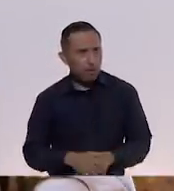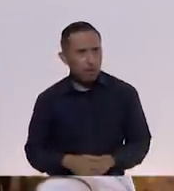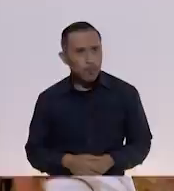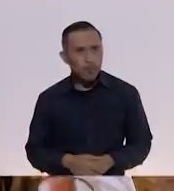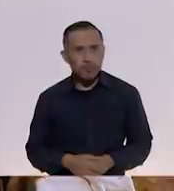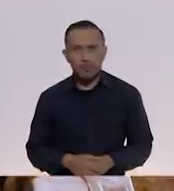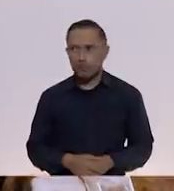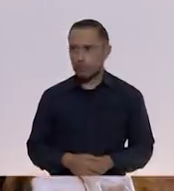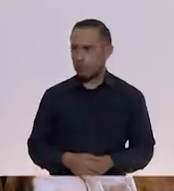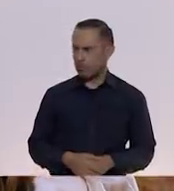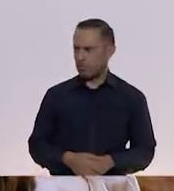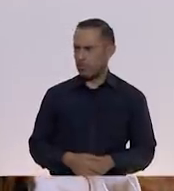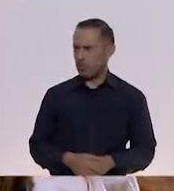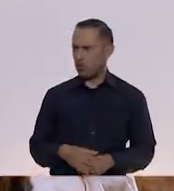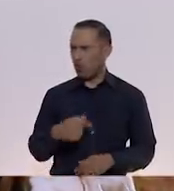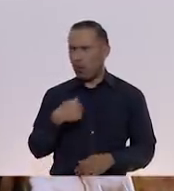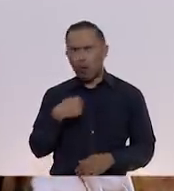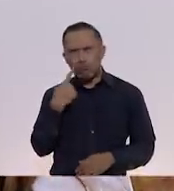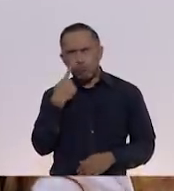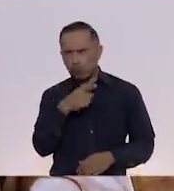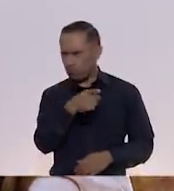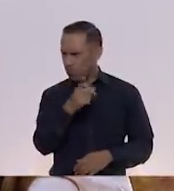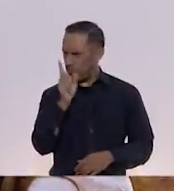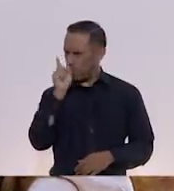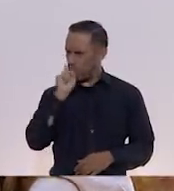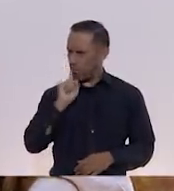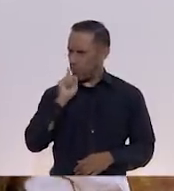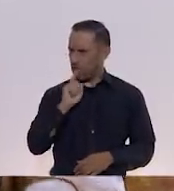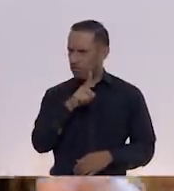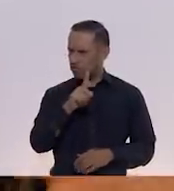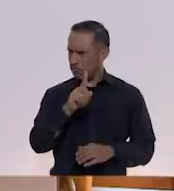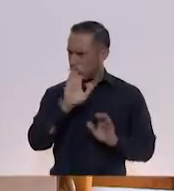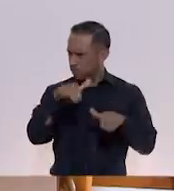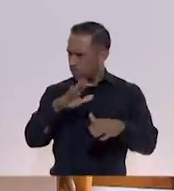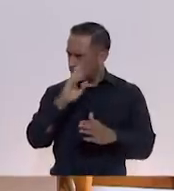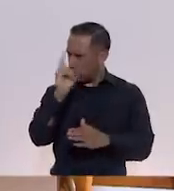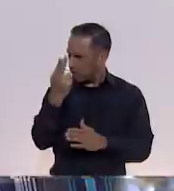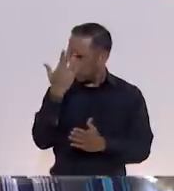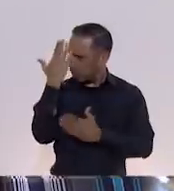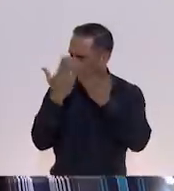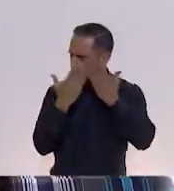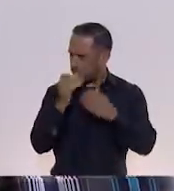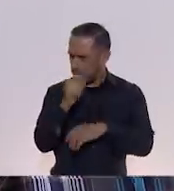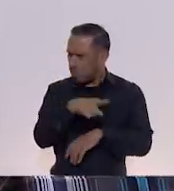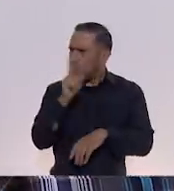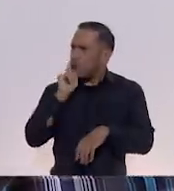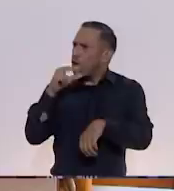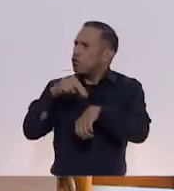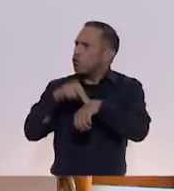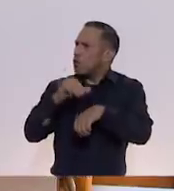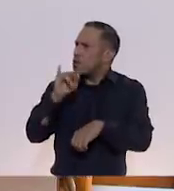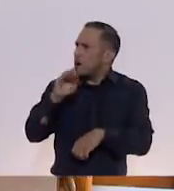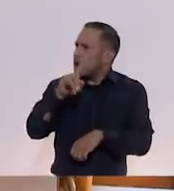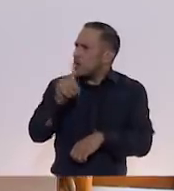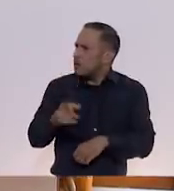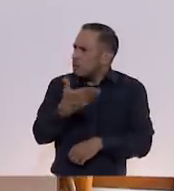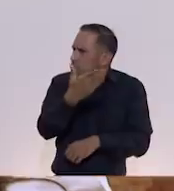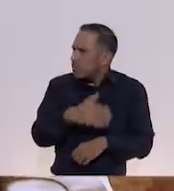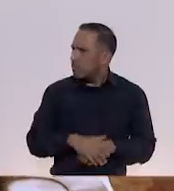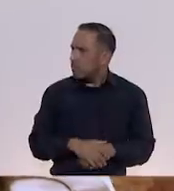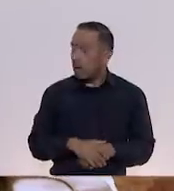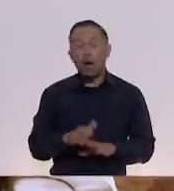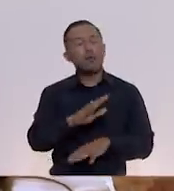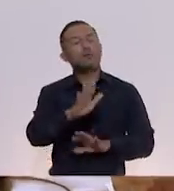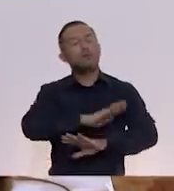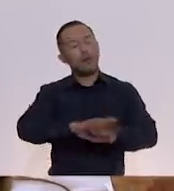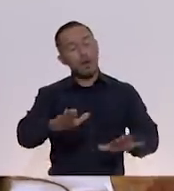Pero yo he conocido mujeres que estudian su carrera, como la doctora Ibáñez. Bueno, ya. Se acabó. A